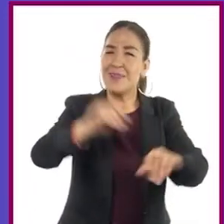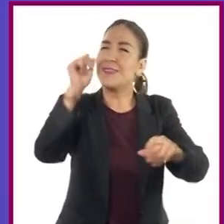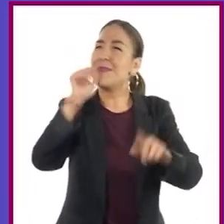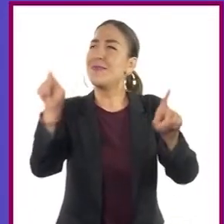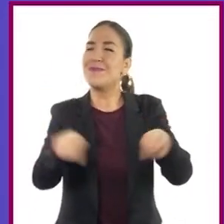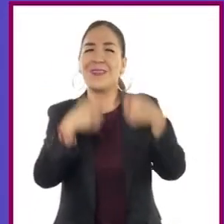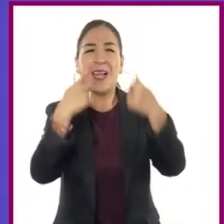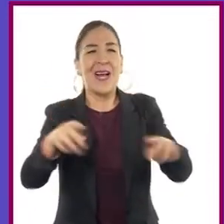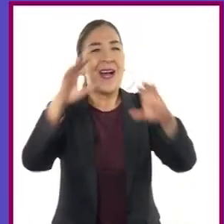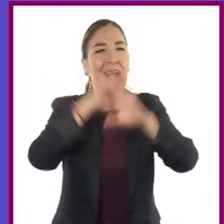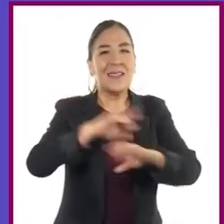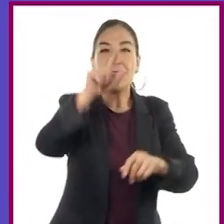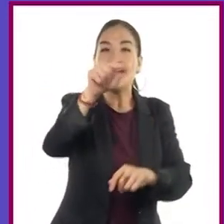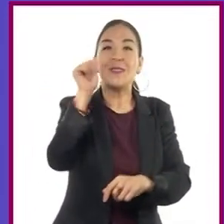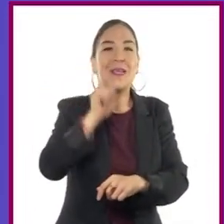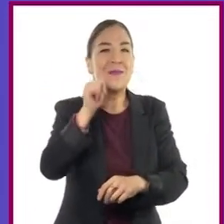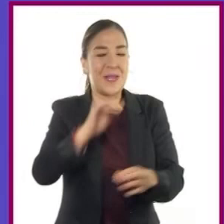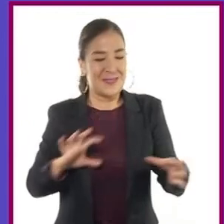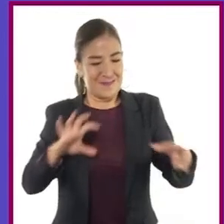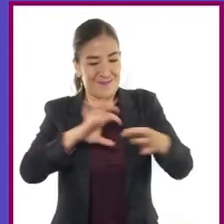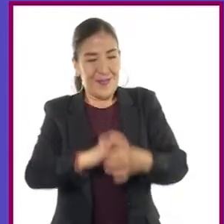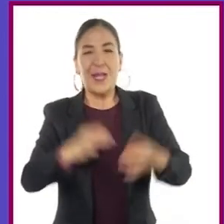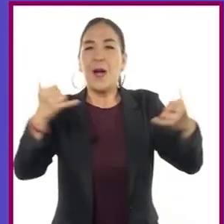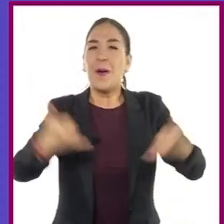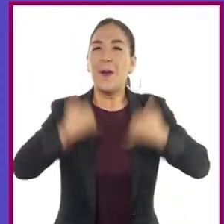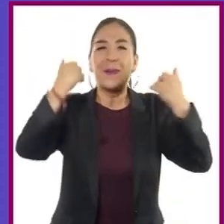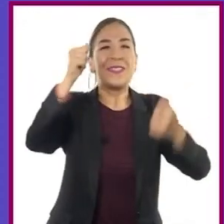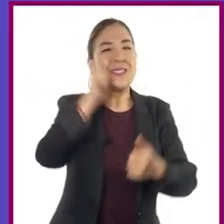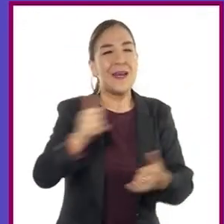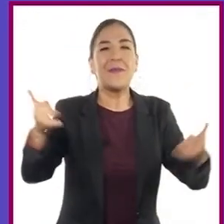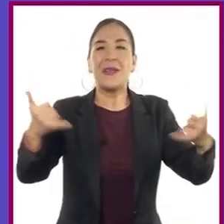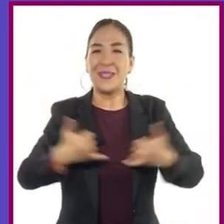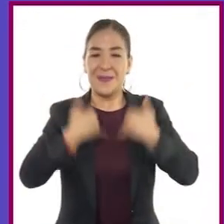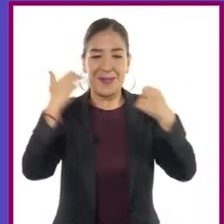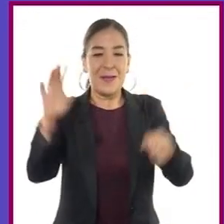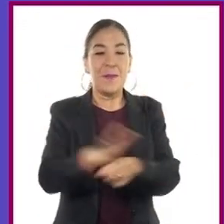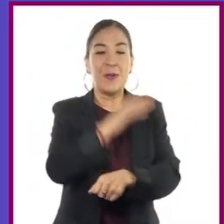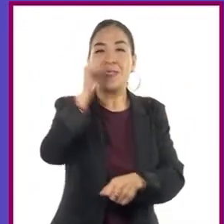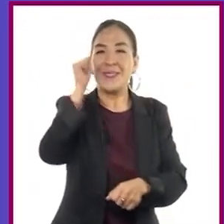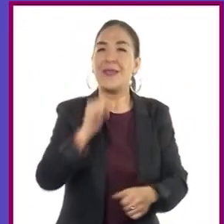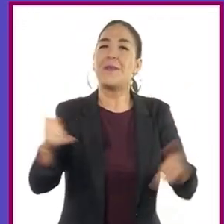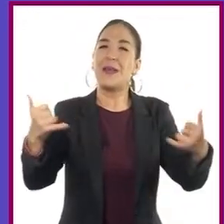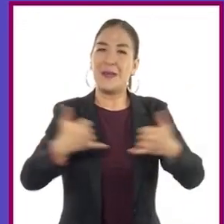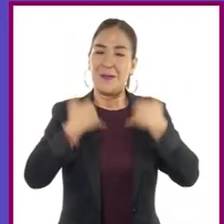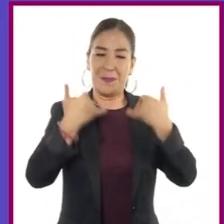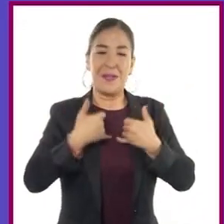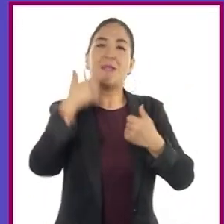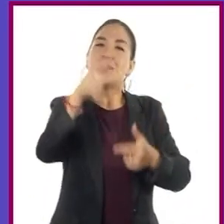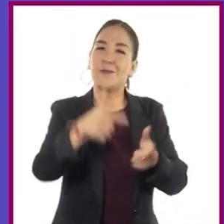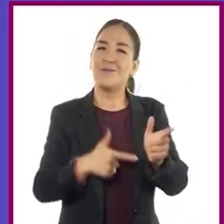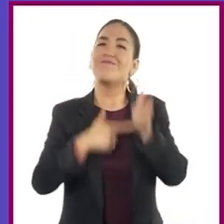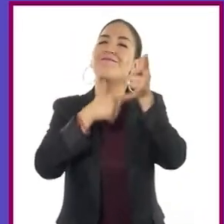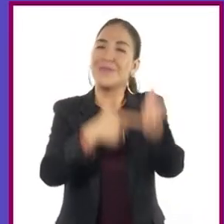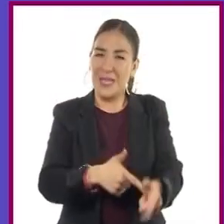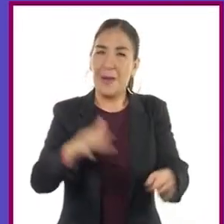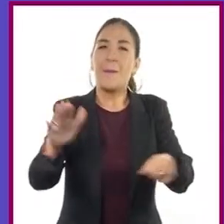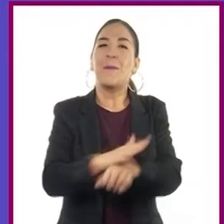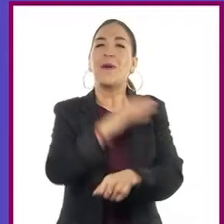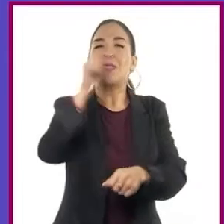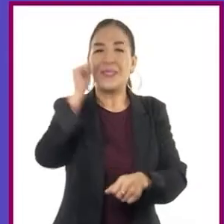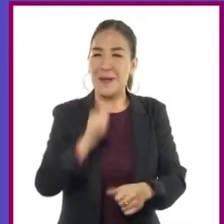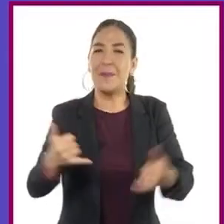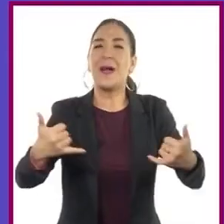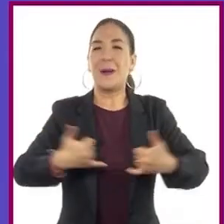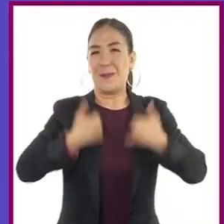que permanezcas por siempre joven, por siempre joven, por siempre joven, que permanezcas por